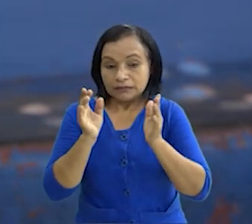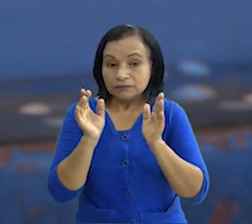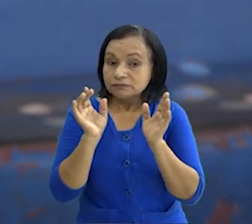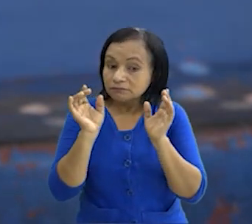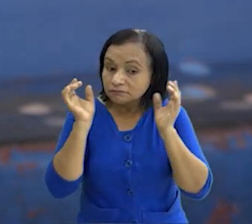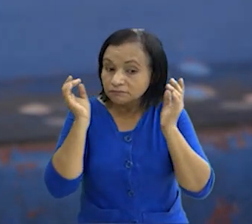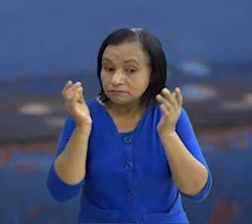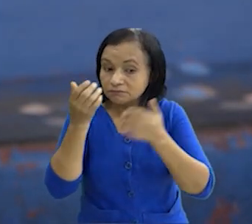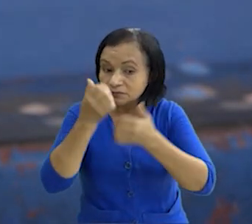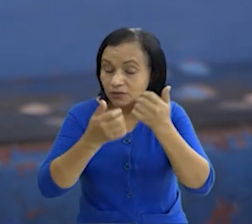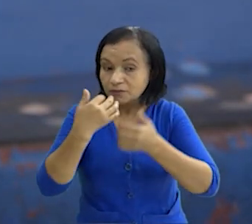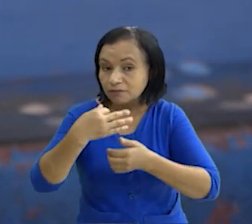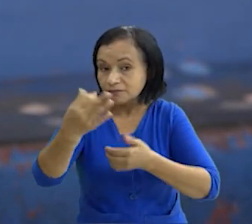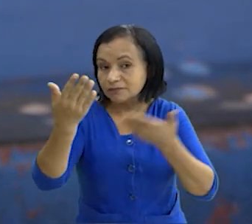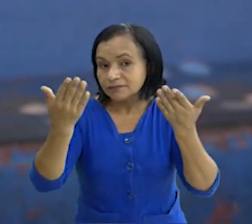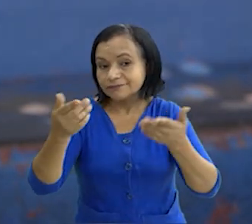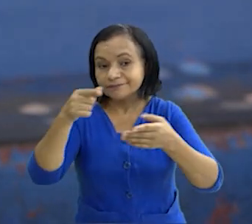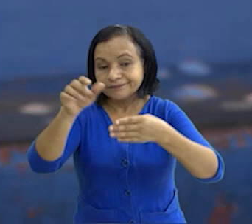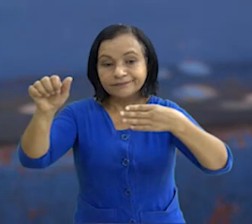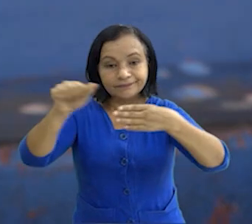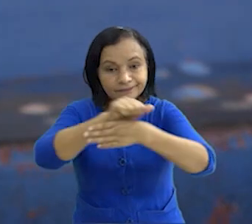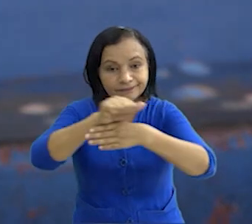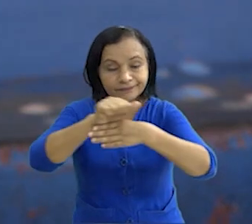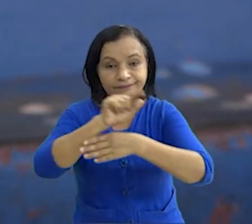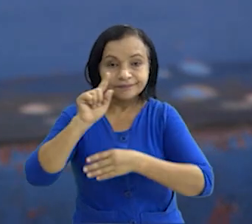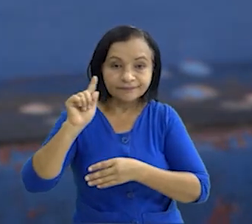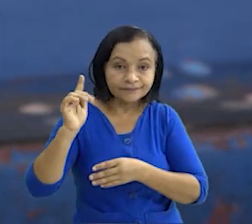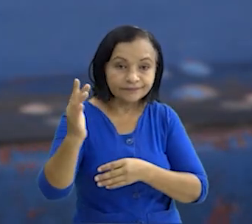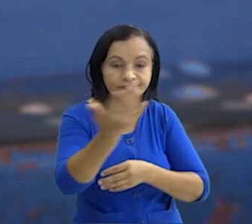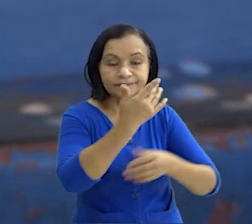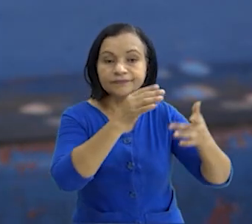estar preparados para todo eso, preparados para todos,